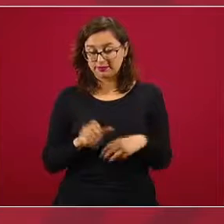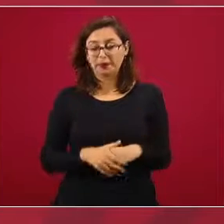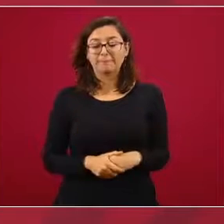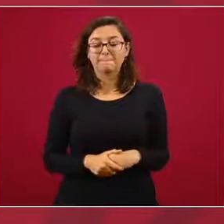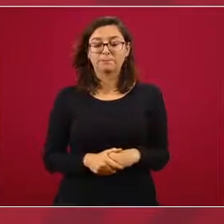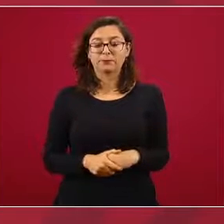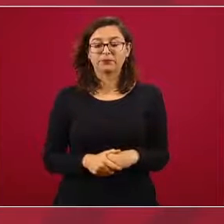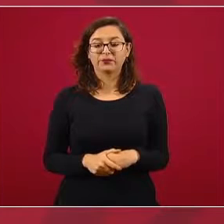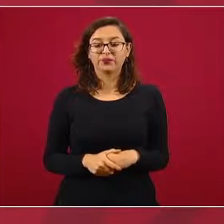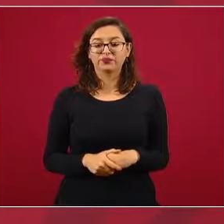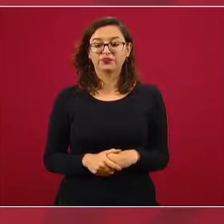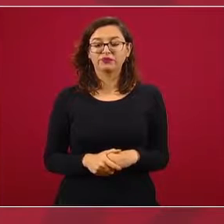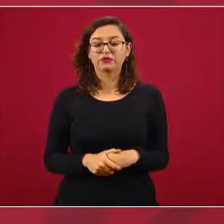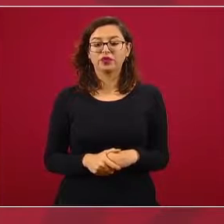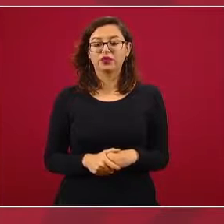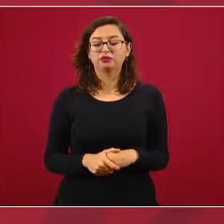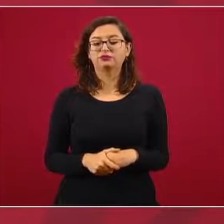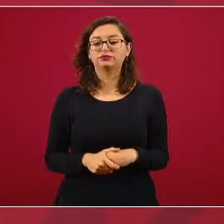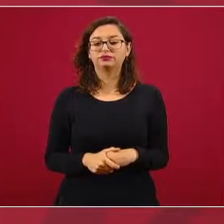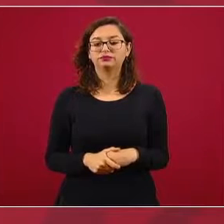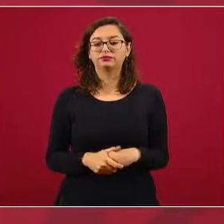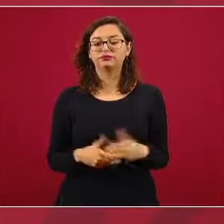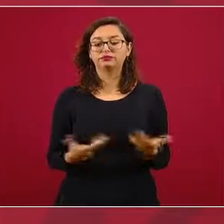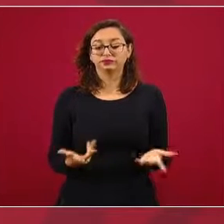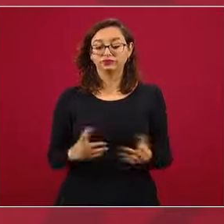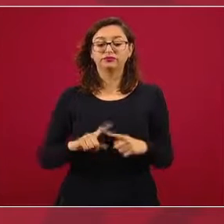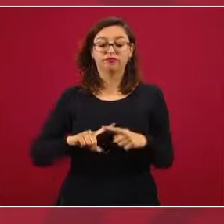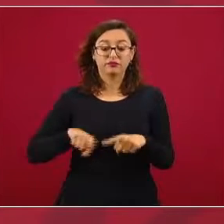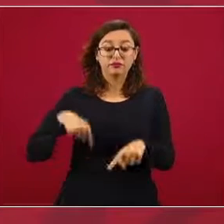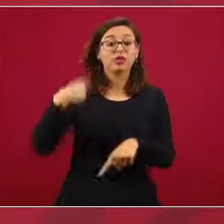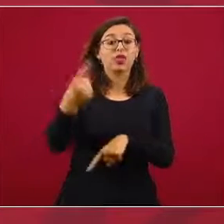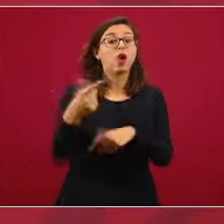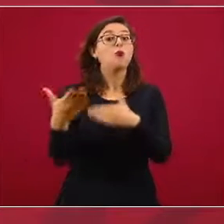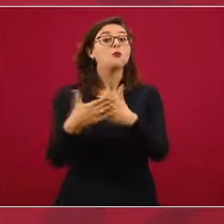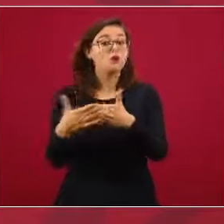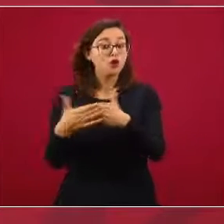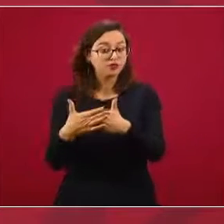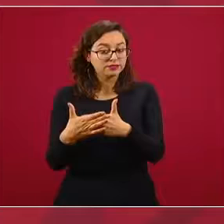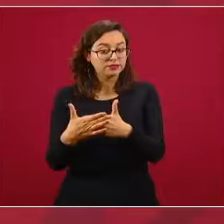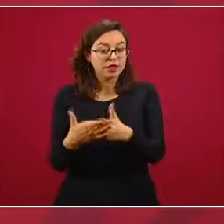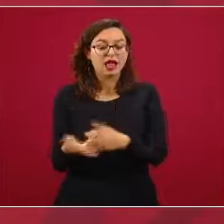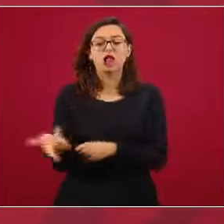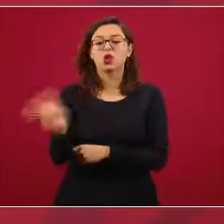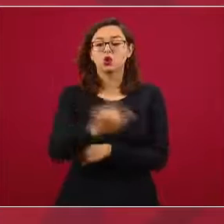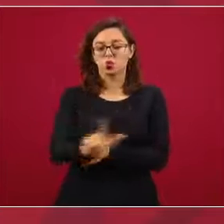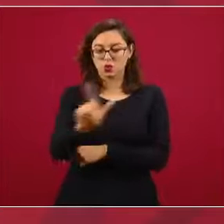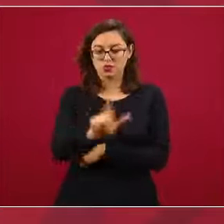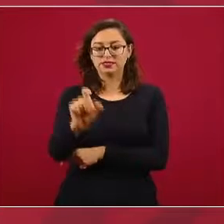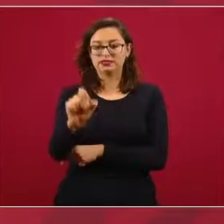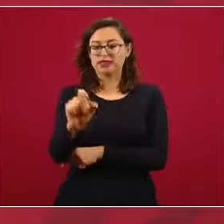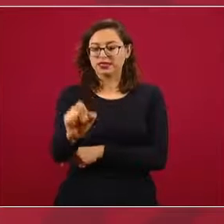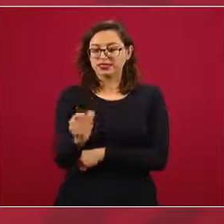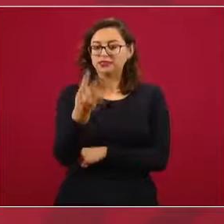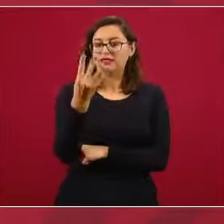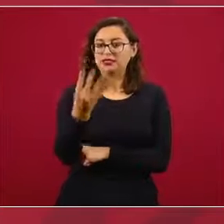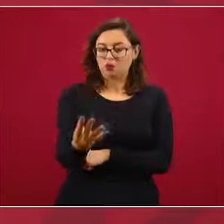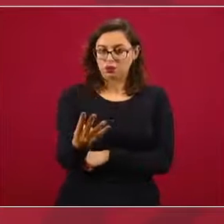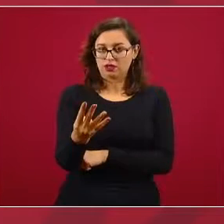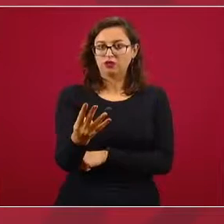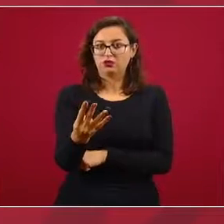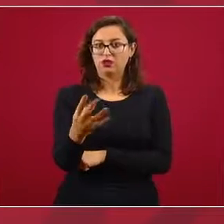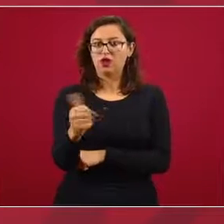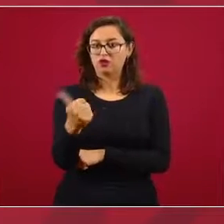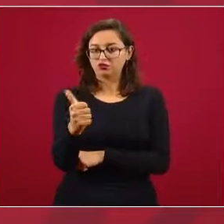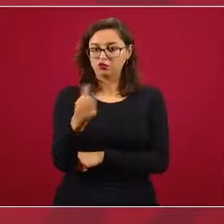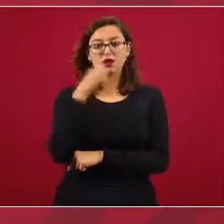El lunes es 24, empezamos las clases, es el regreso a